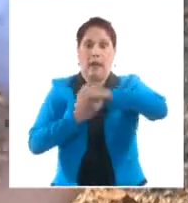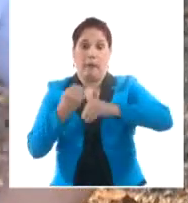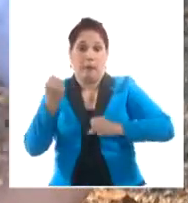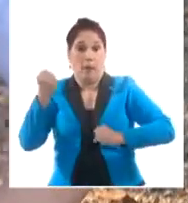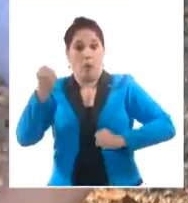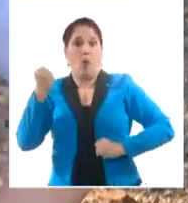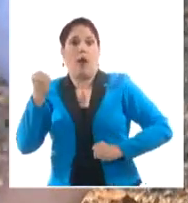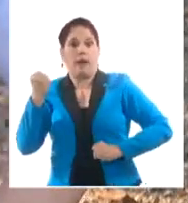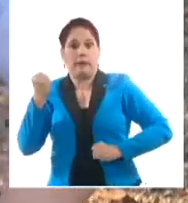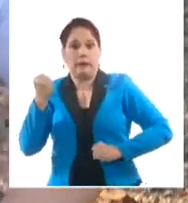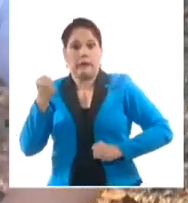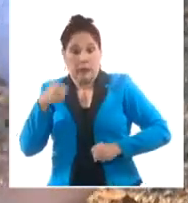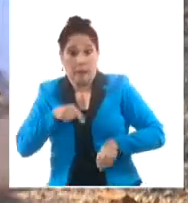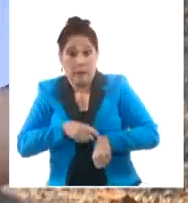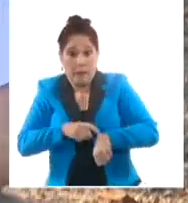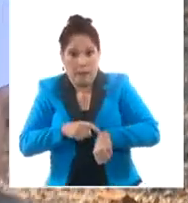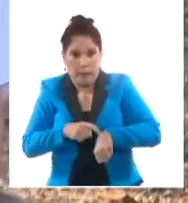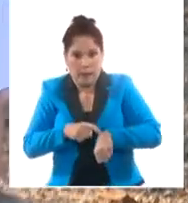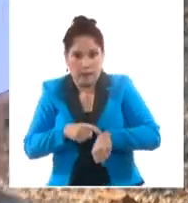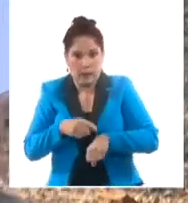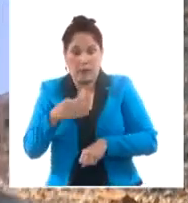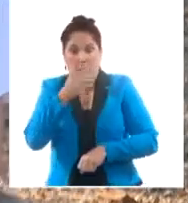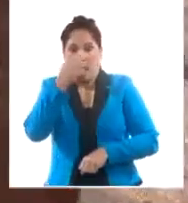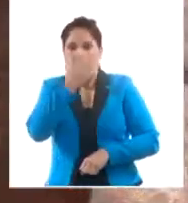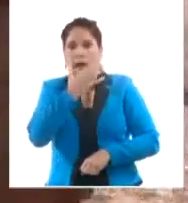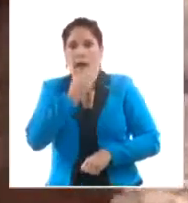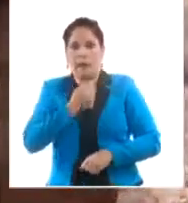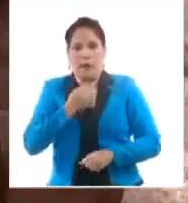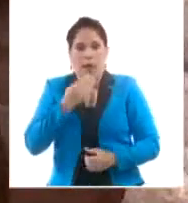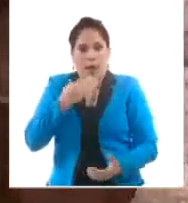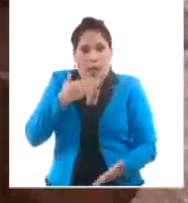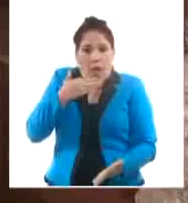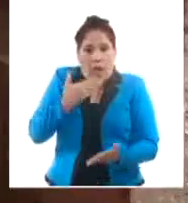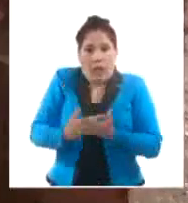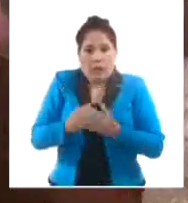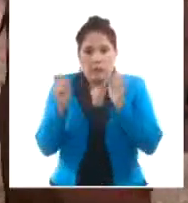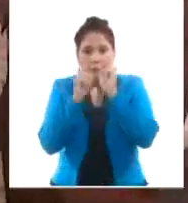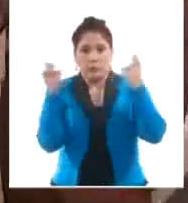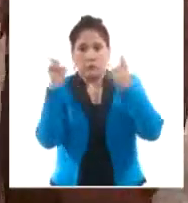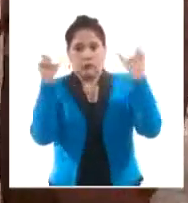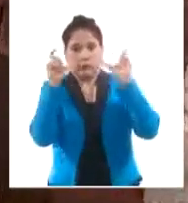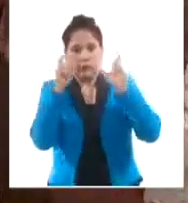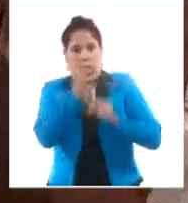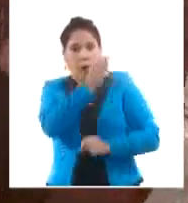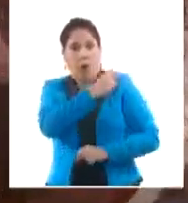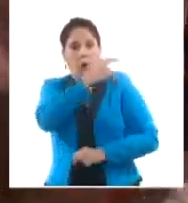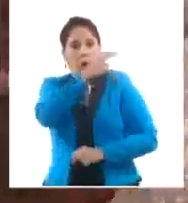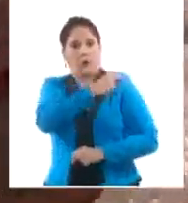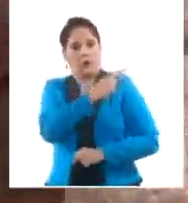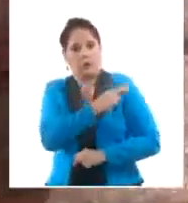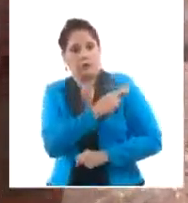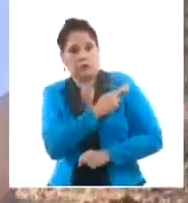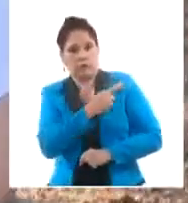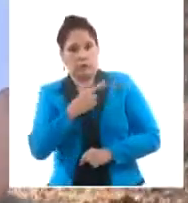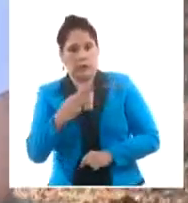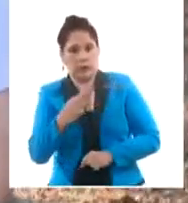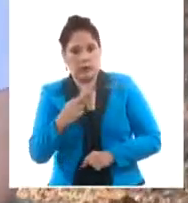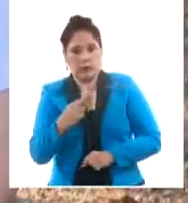tocara justo cuando en ese momento llegó Ramiro Valdés. Y me dijeron que era el comandante de la